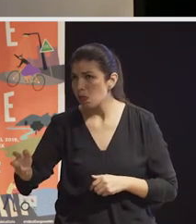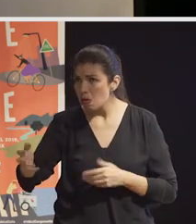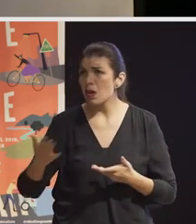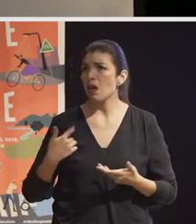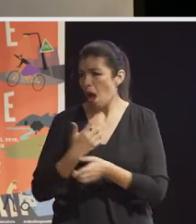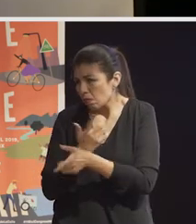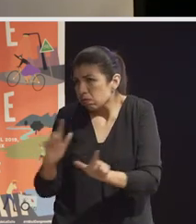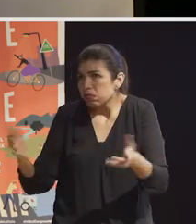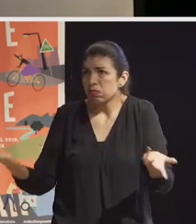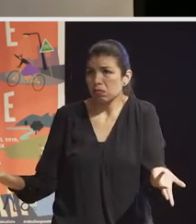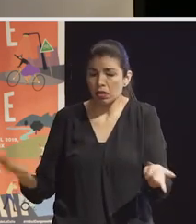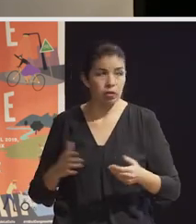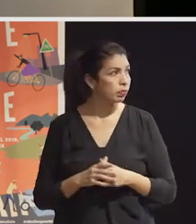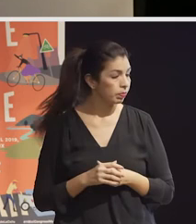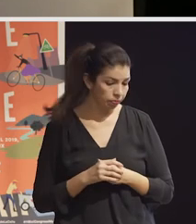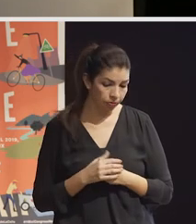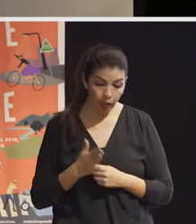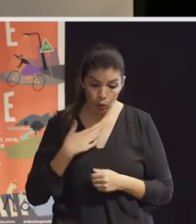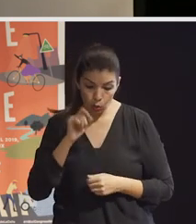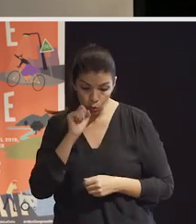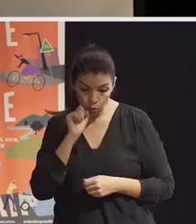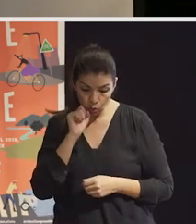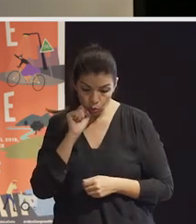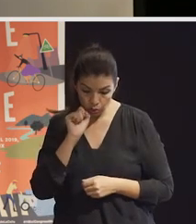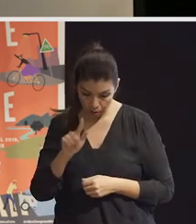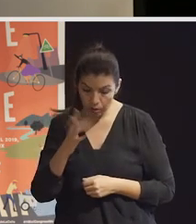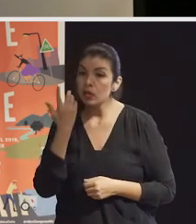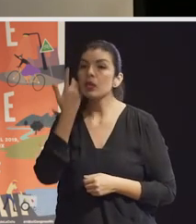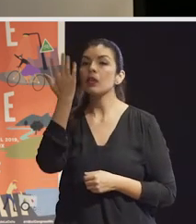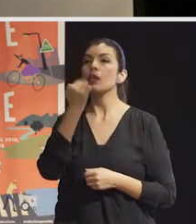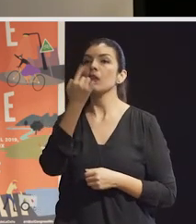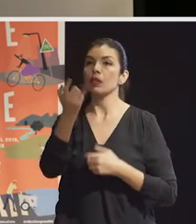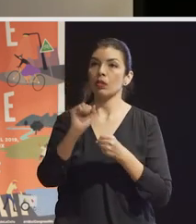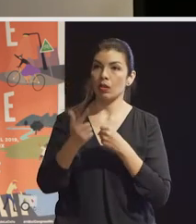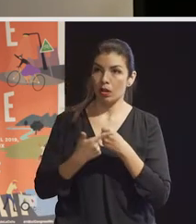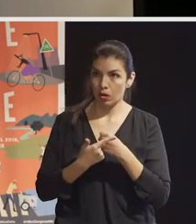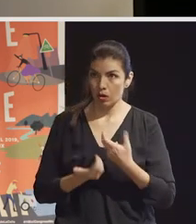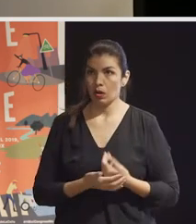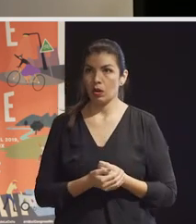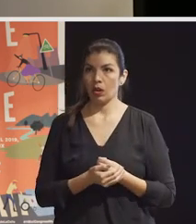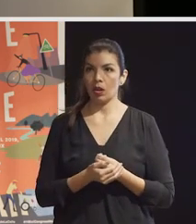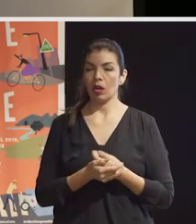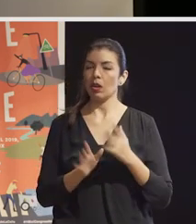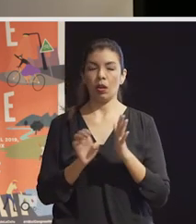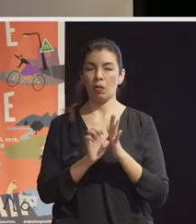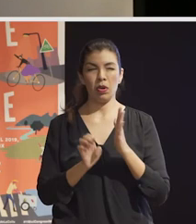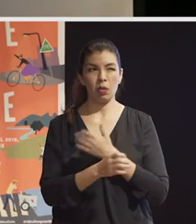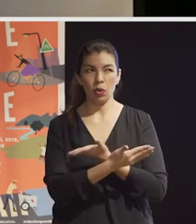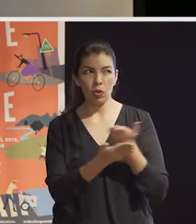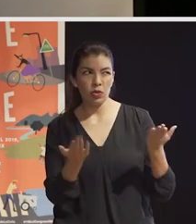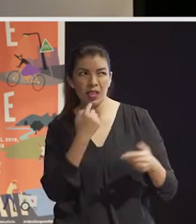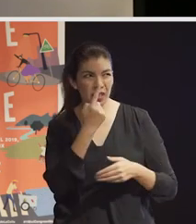bueno ok yo también quería comentar algo solamente acerca de bueno de las resistencias que comentaban de la misma